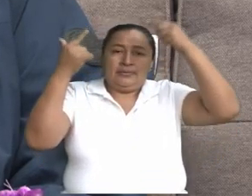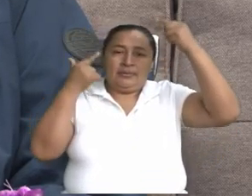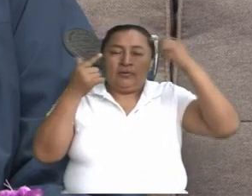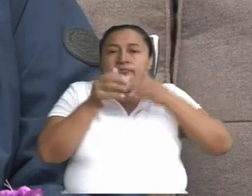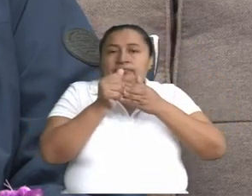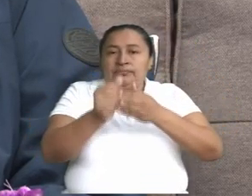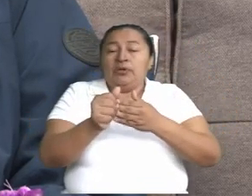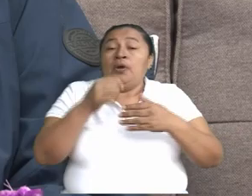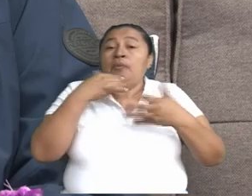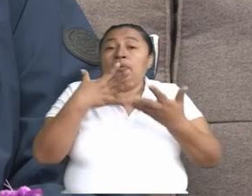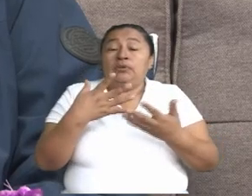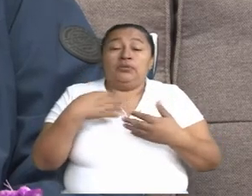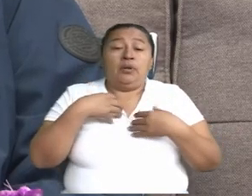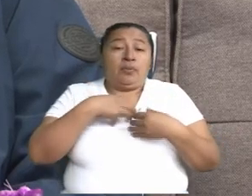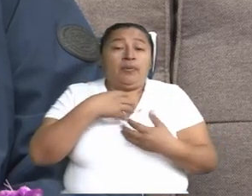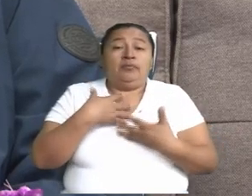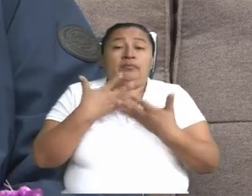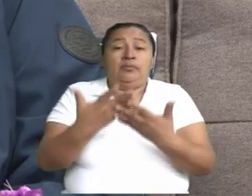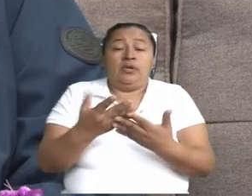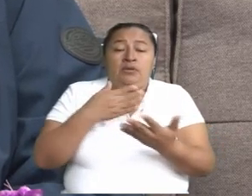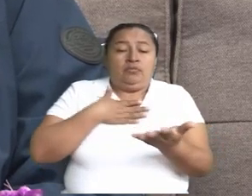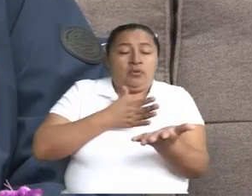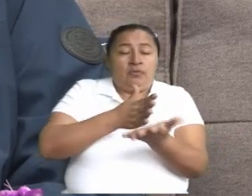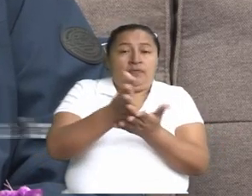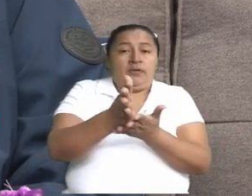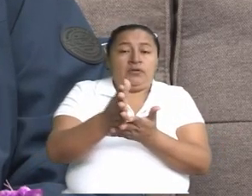vocación latinoamericanista nuestra es por definición, pues.